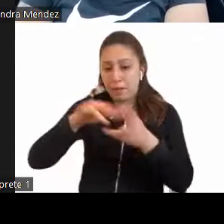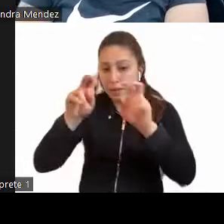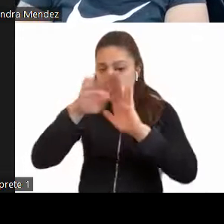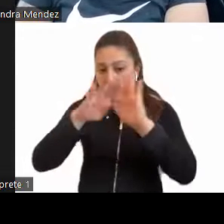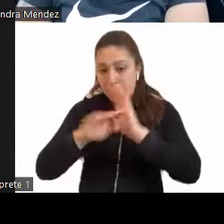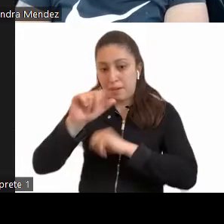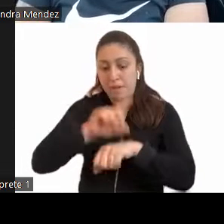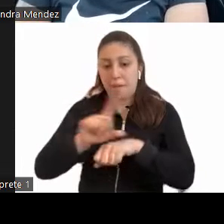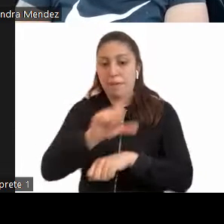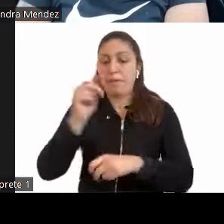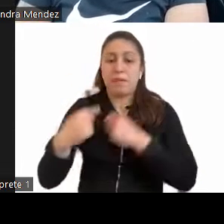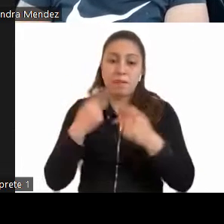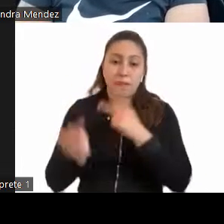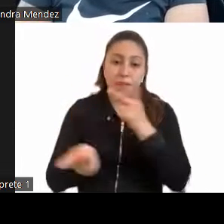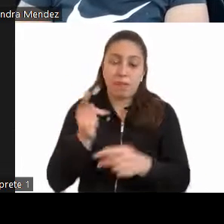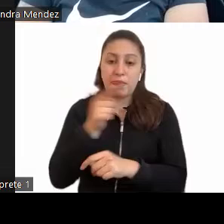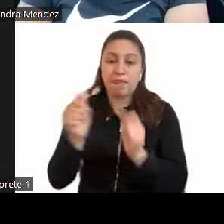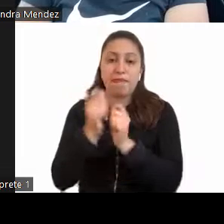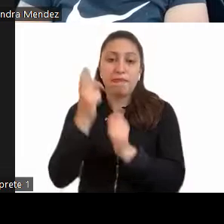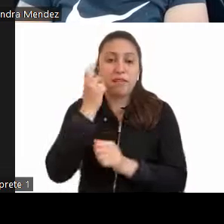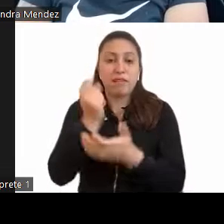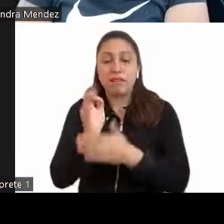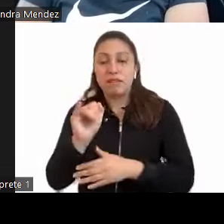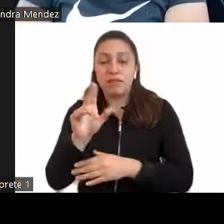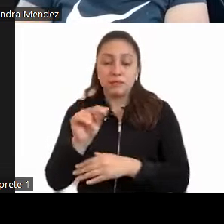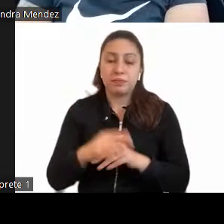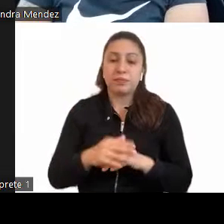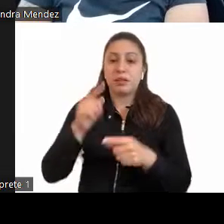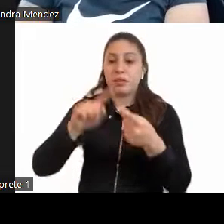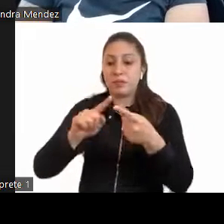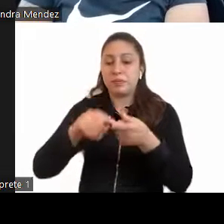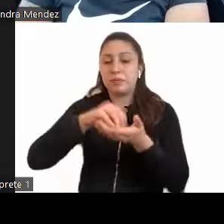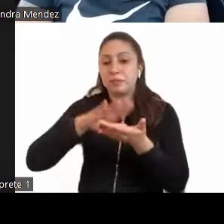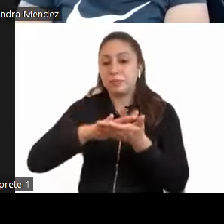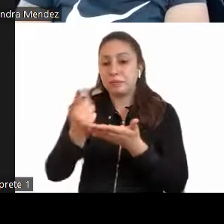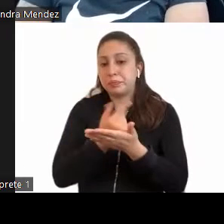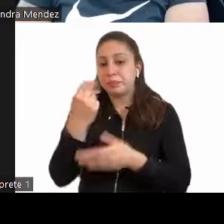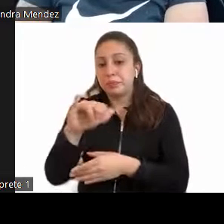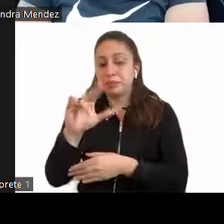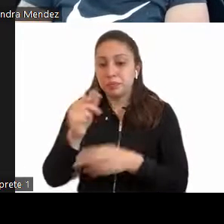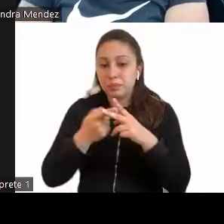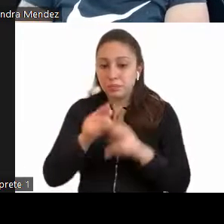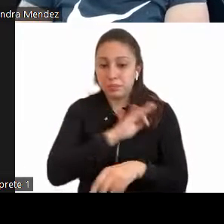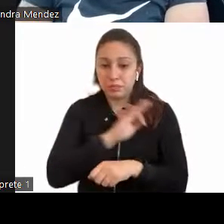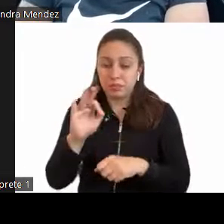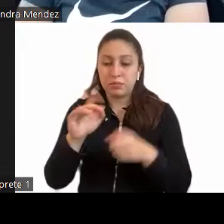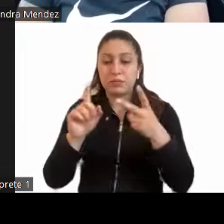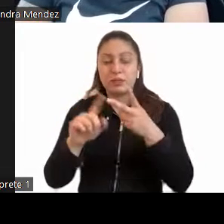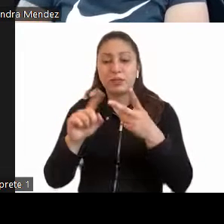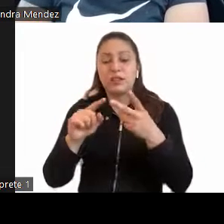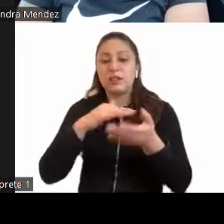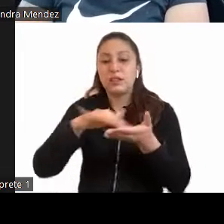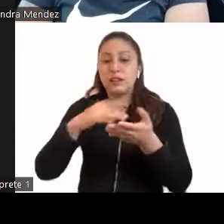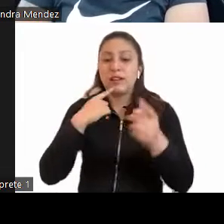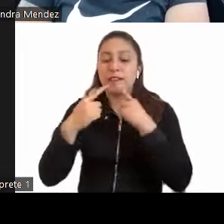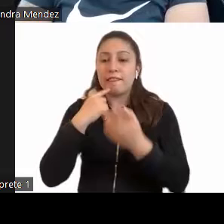los diputados su aprobación. Número 1, lista de asistencia y declaración de quórum. Número 2, lectura,